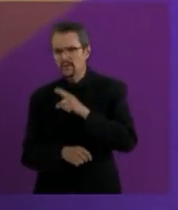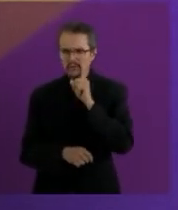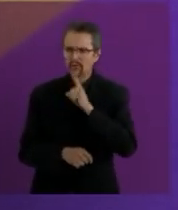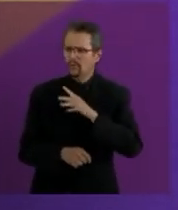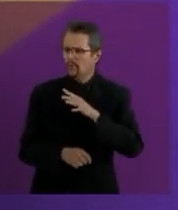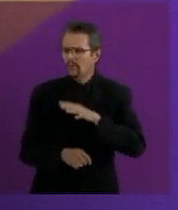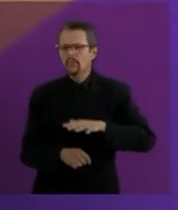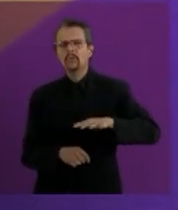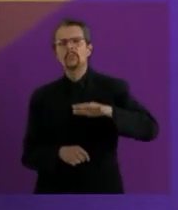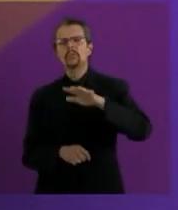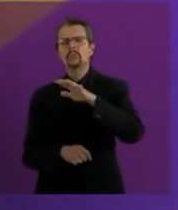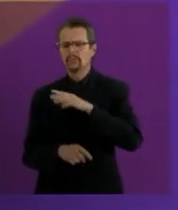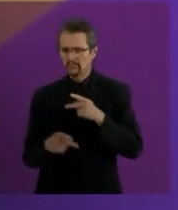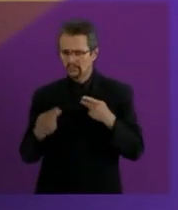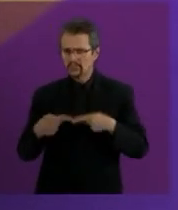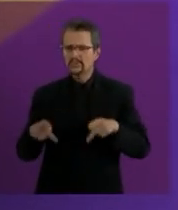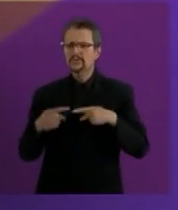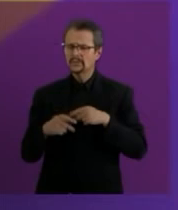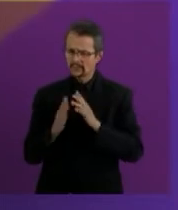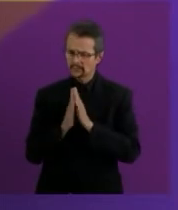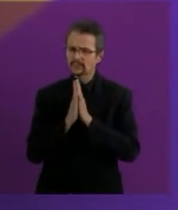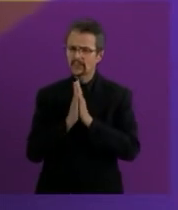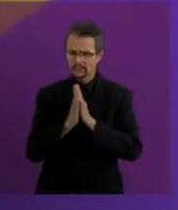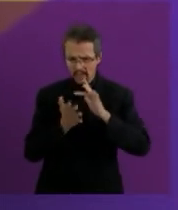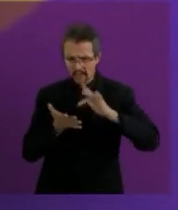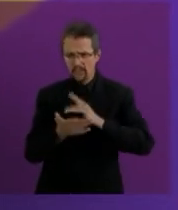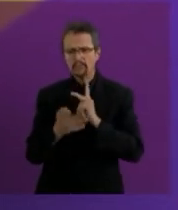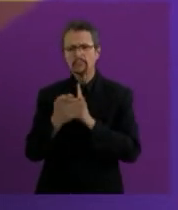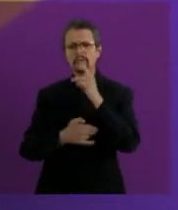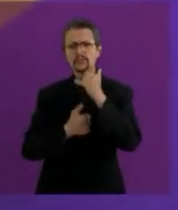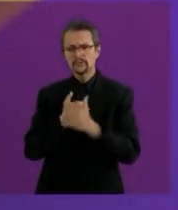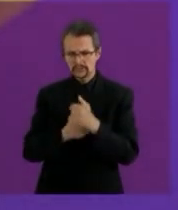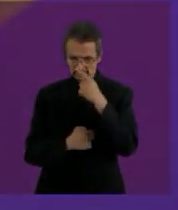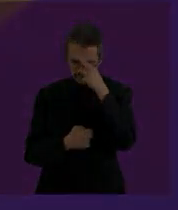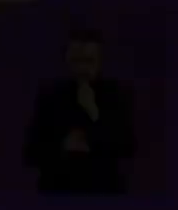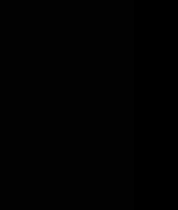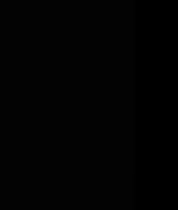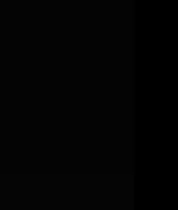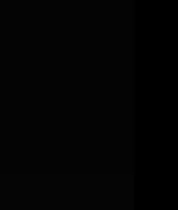todas, a que sean parte de este proyecto. Voy a ser la primera mujer